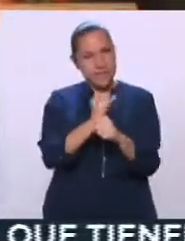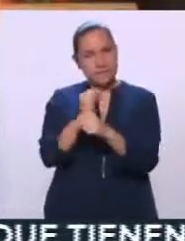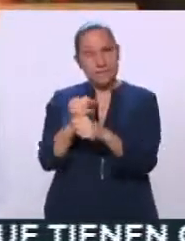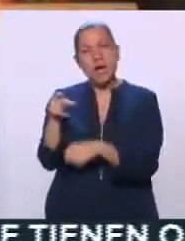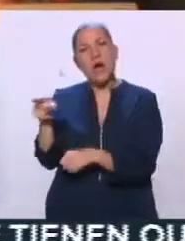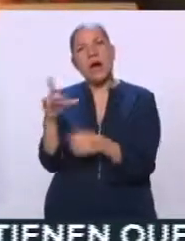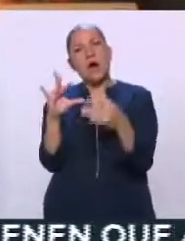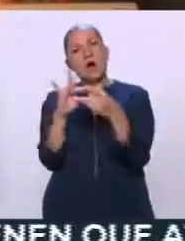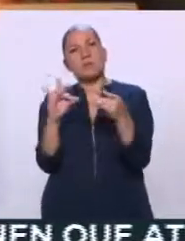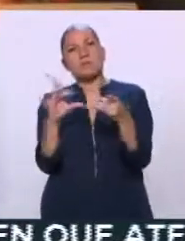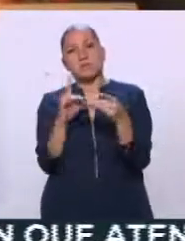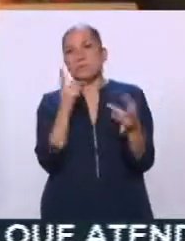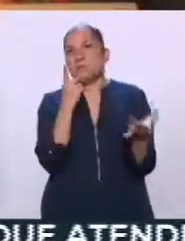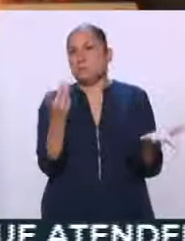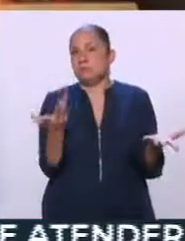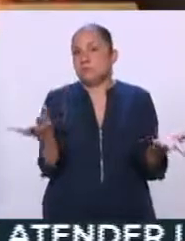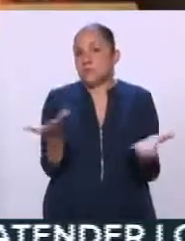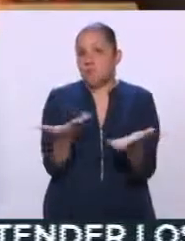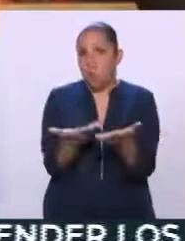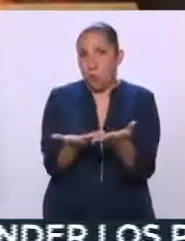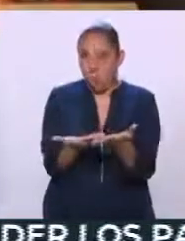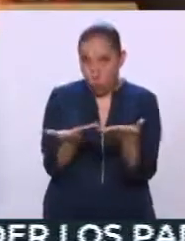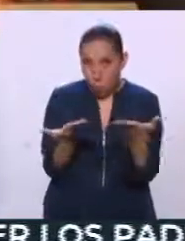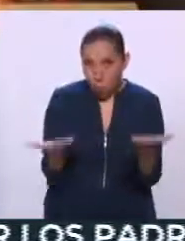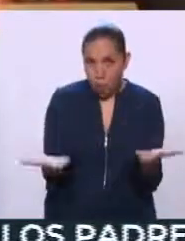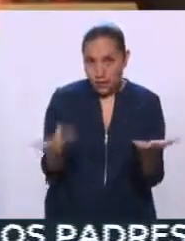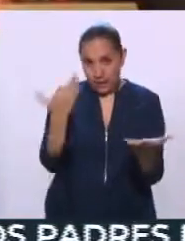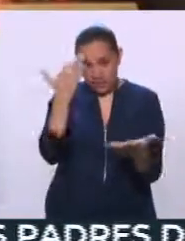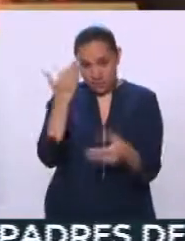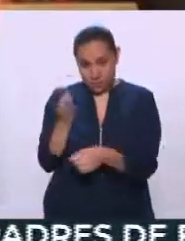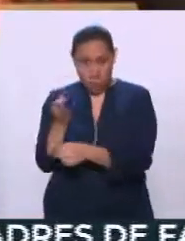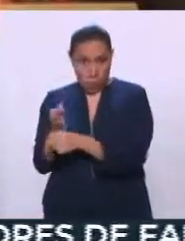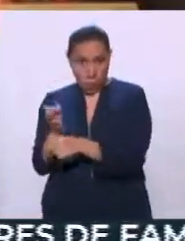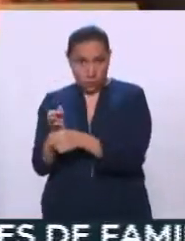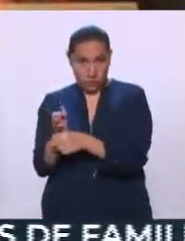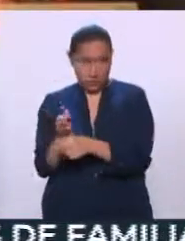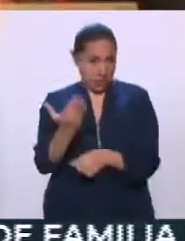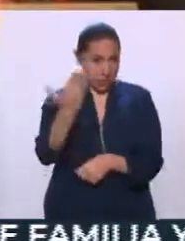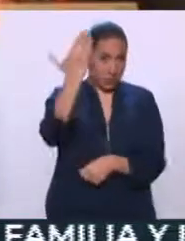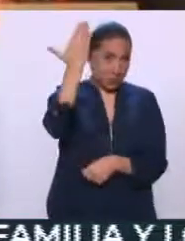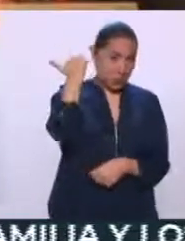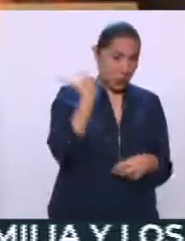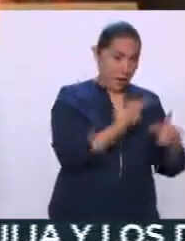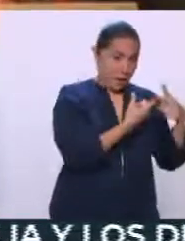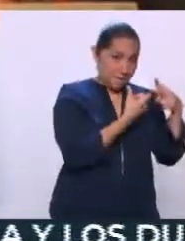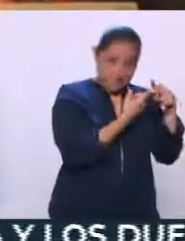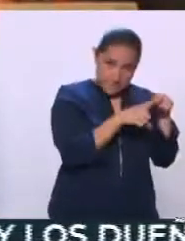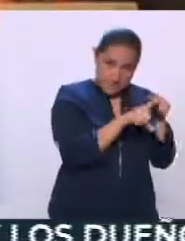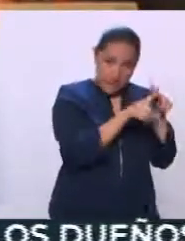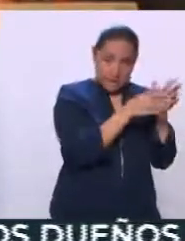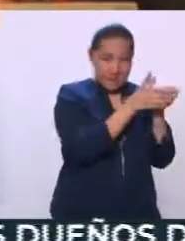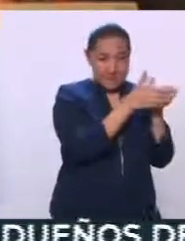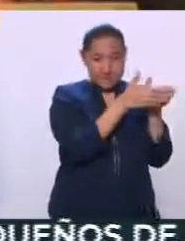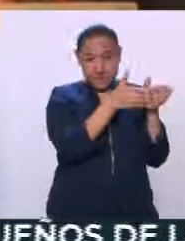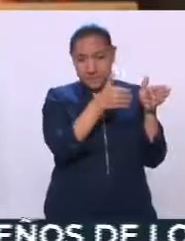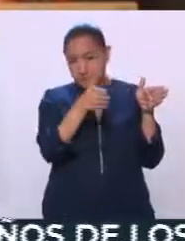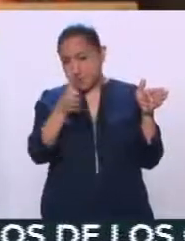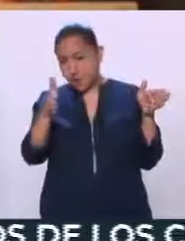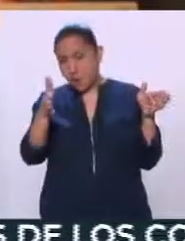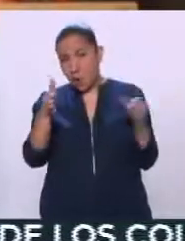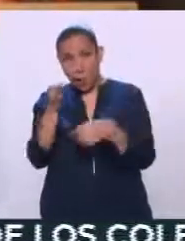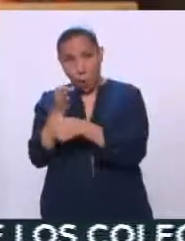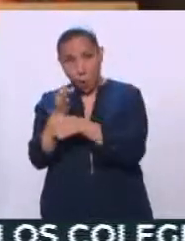primera vez desde que comenzó la pandemia que de hecho tenemos en términos absolutos pues menos contagios, no en términos